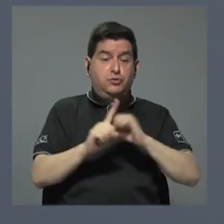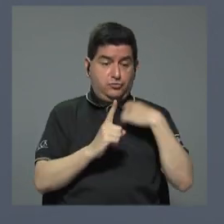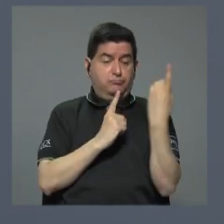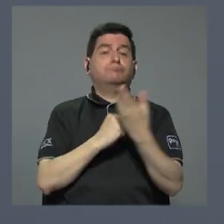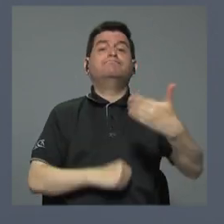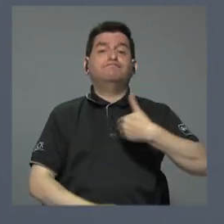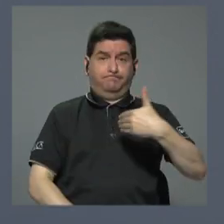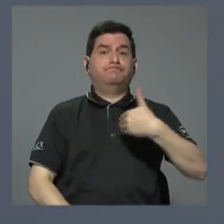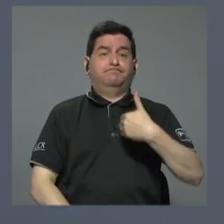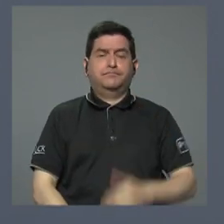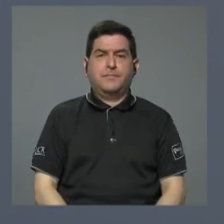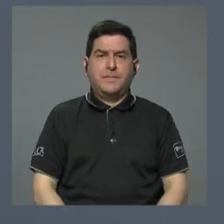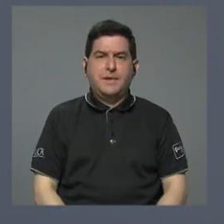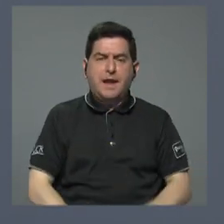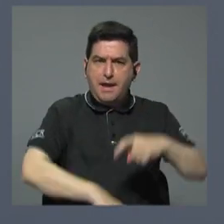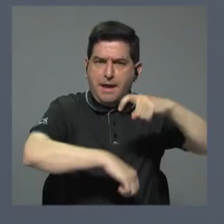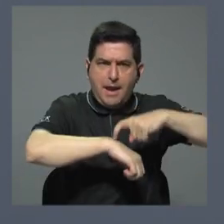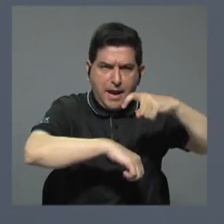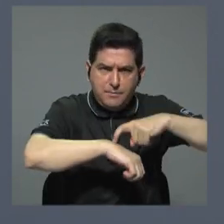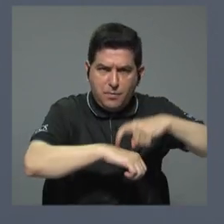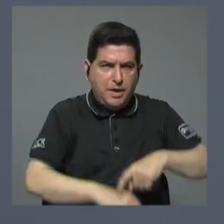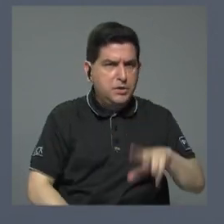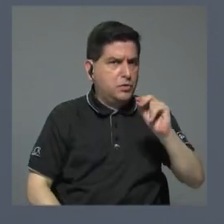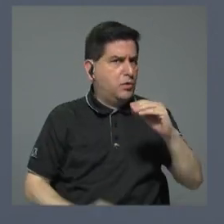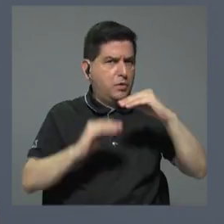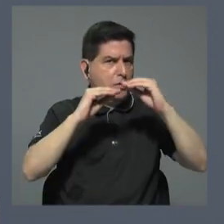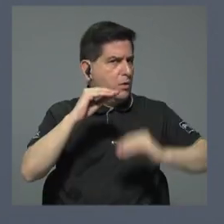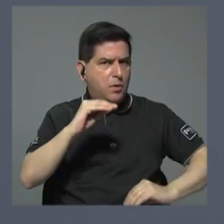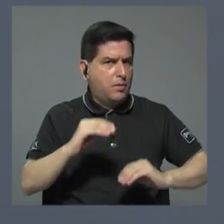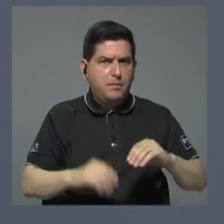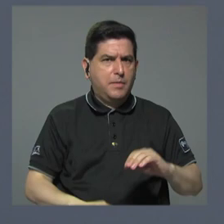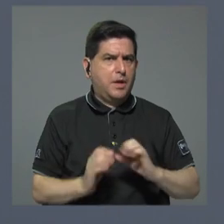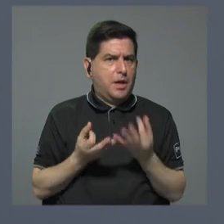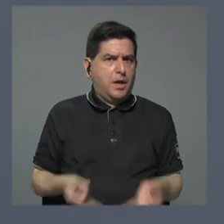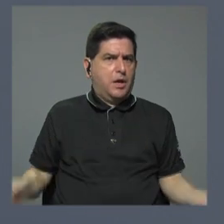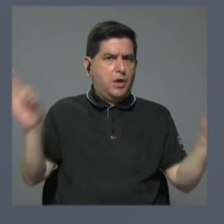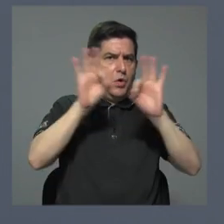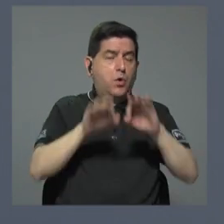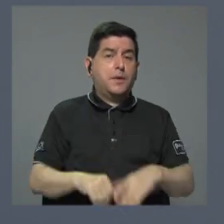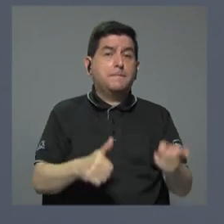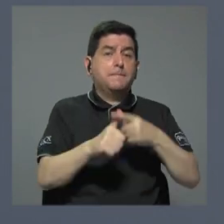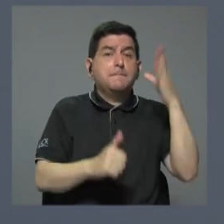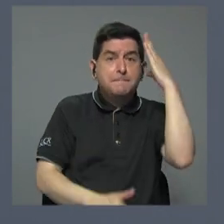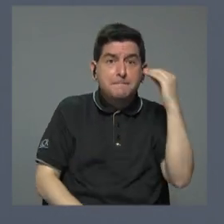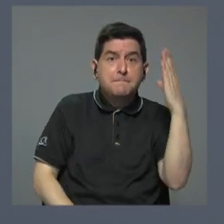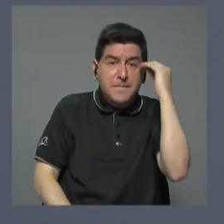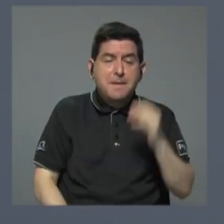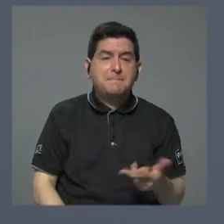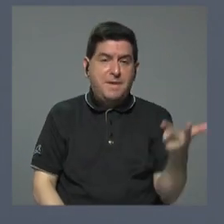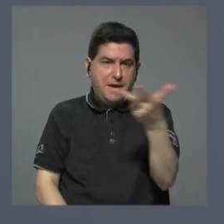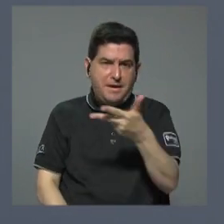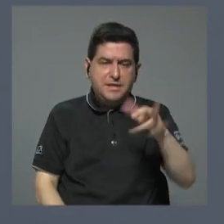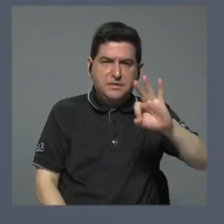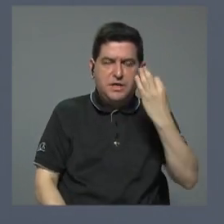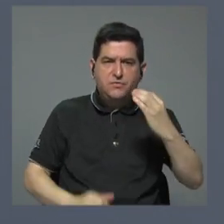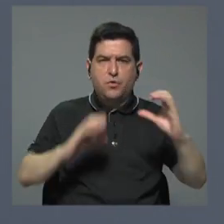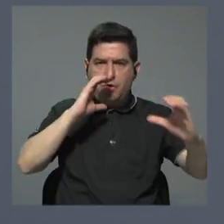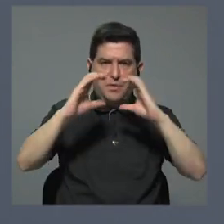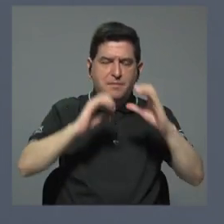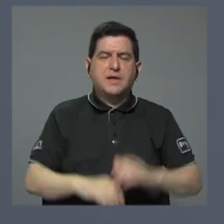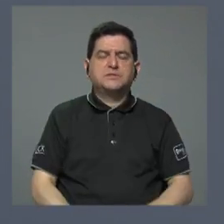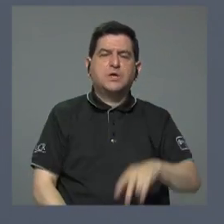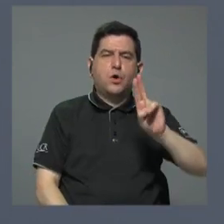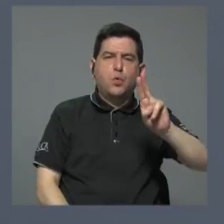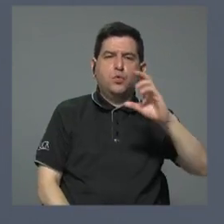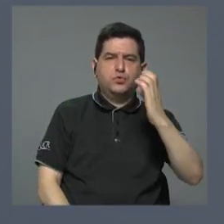sociedad. La ocasión no es menor. Esta es una de las primeras experiencias en la que los tres medios de la Universidad de